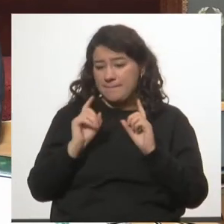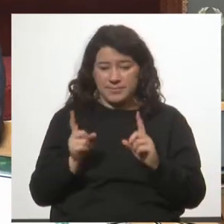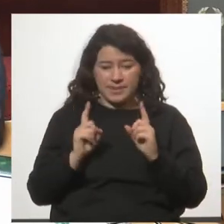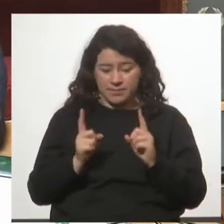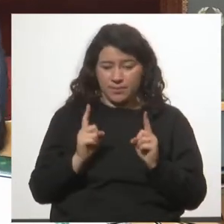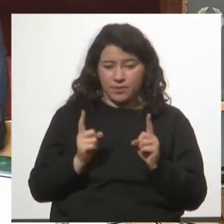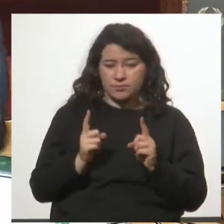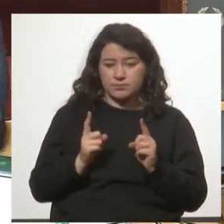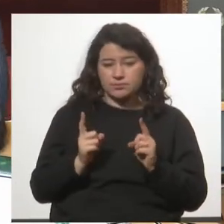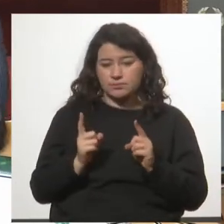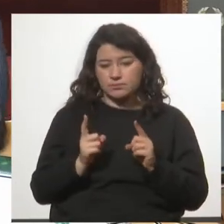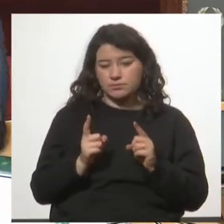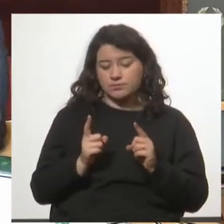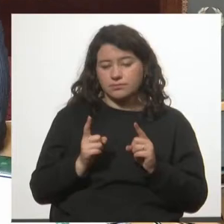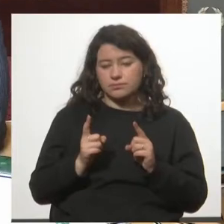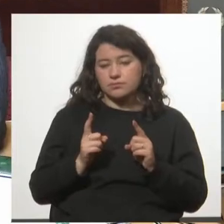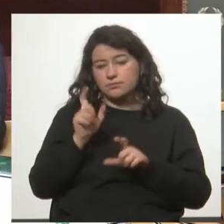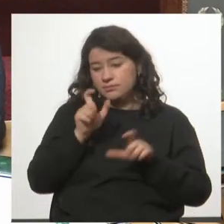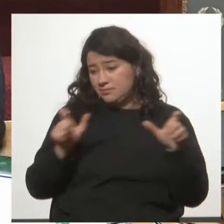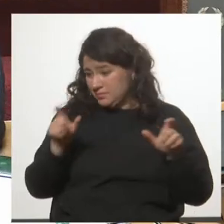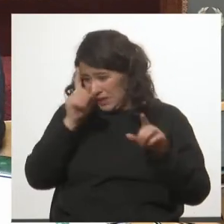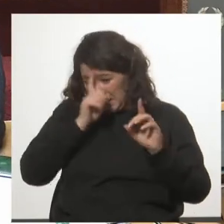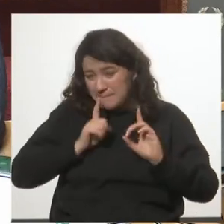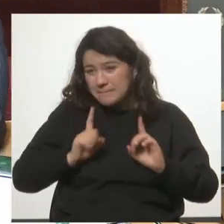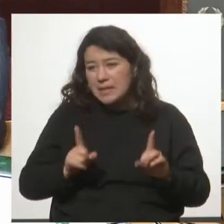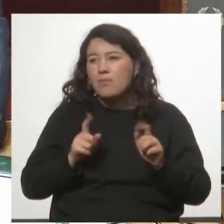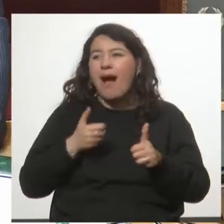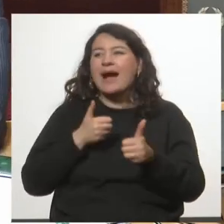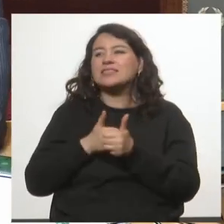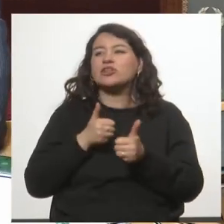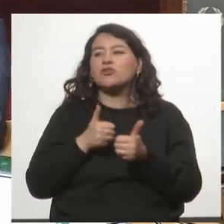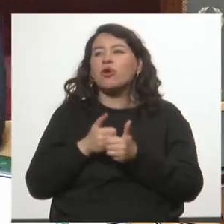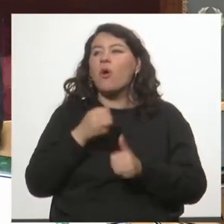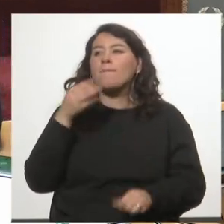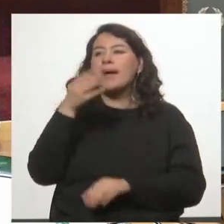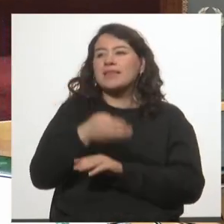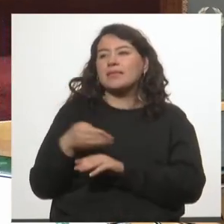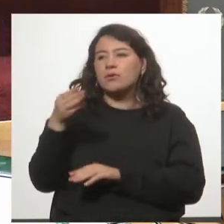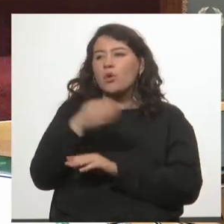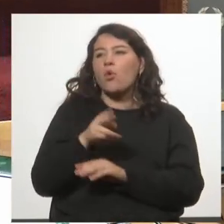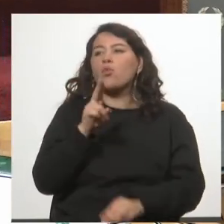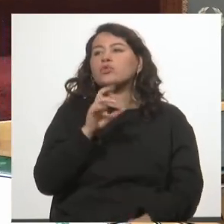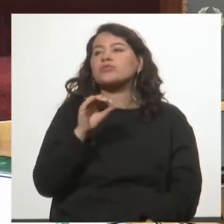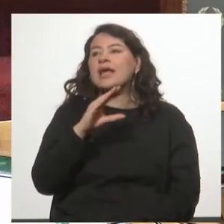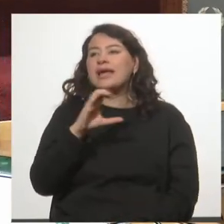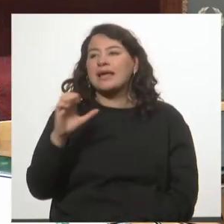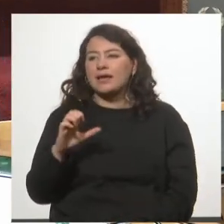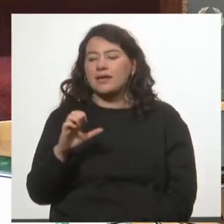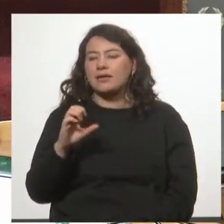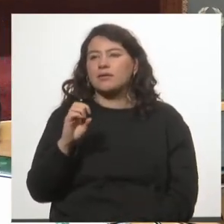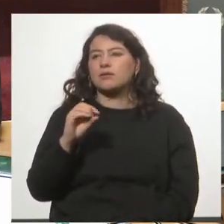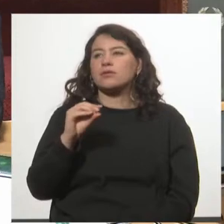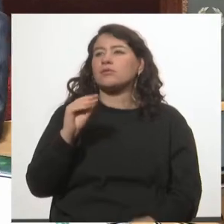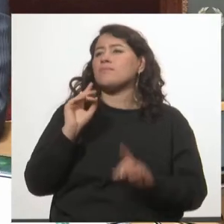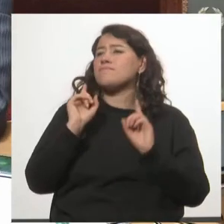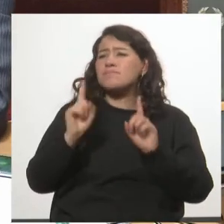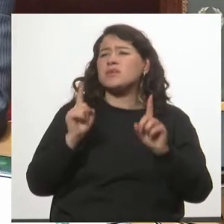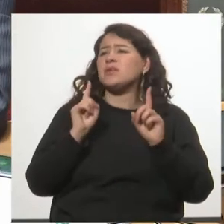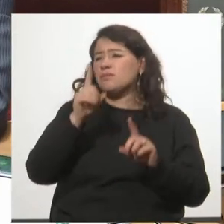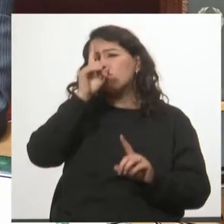las mismas personas eran asesores o participaban de la urss eran todo lo